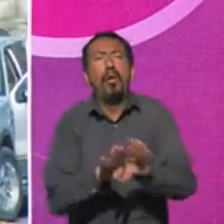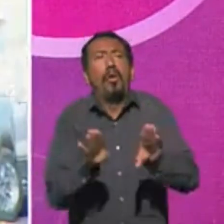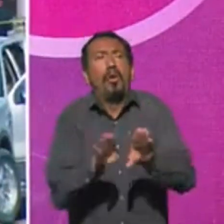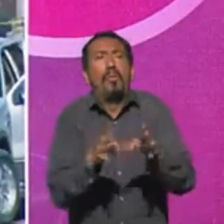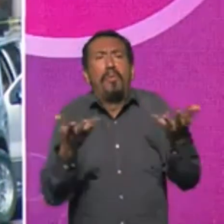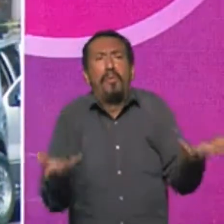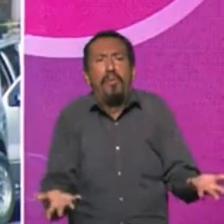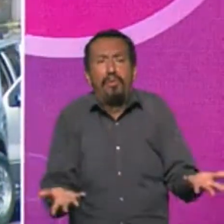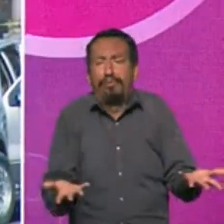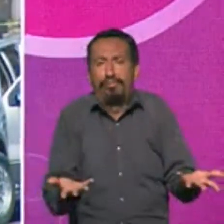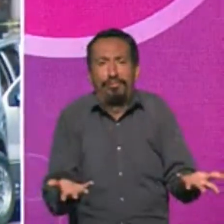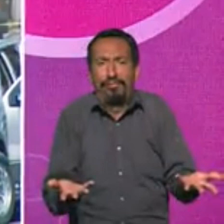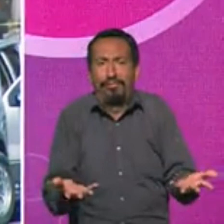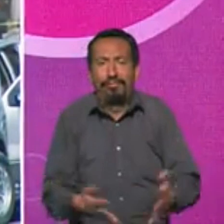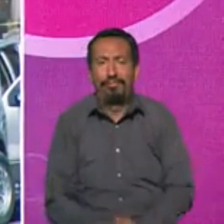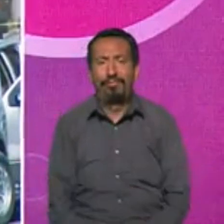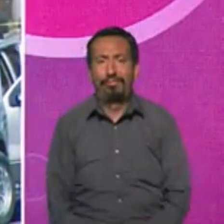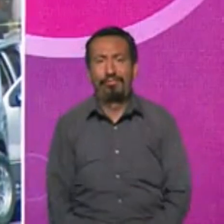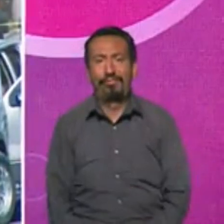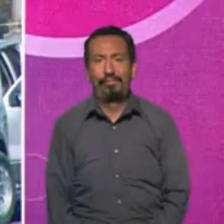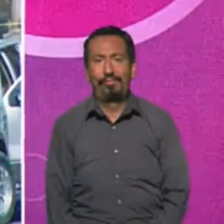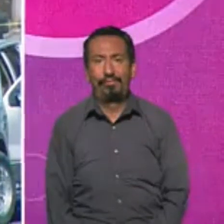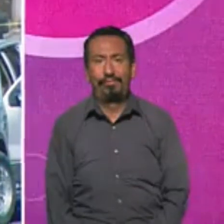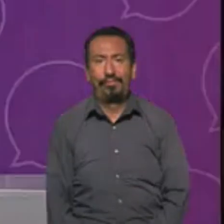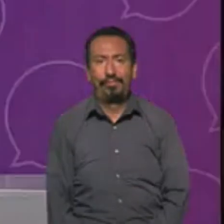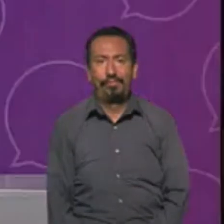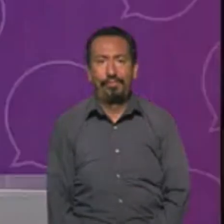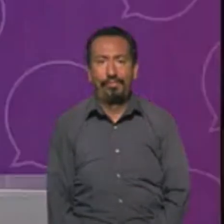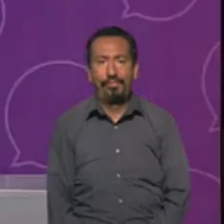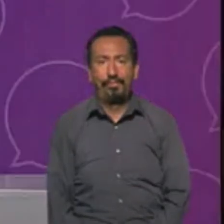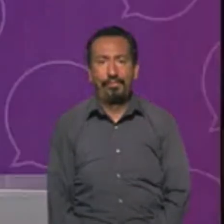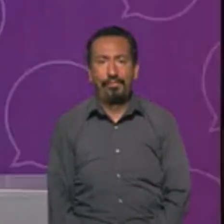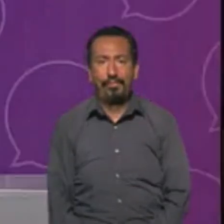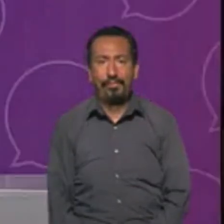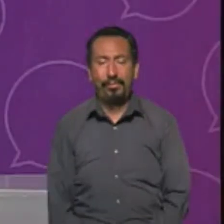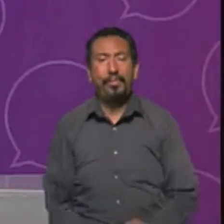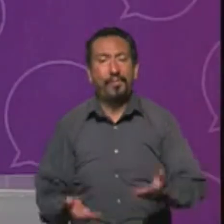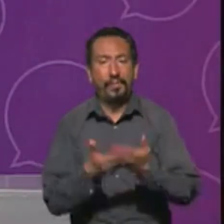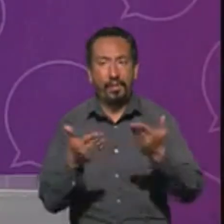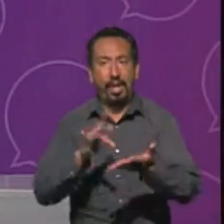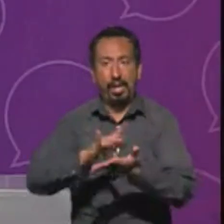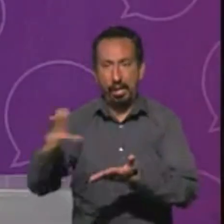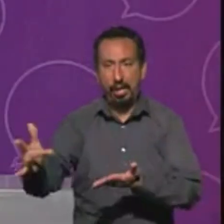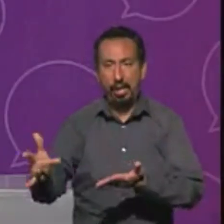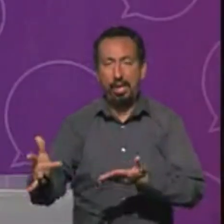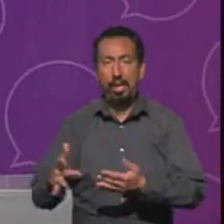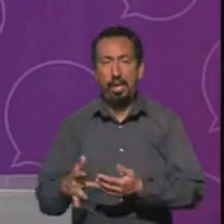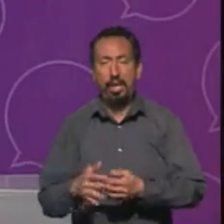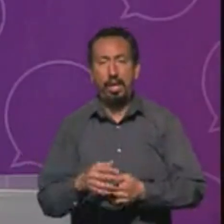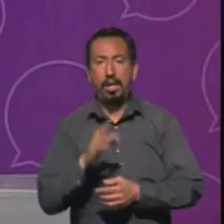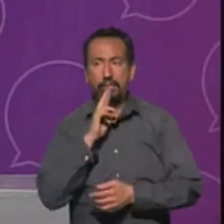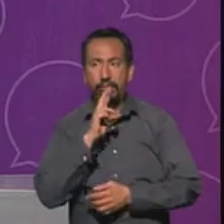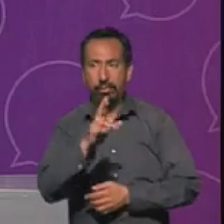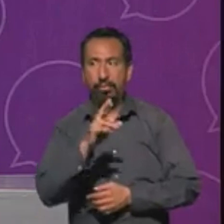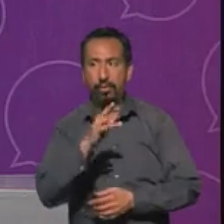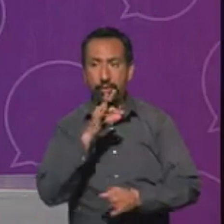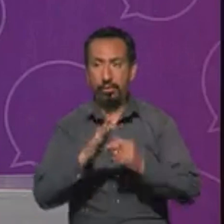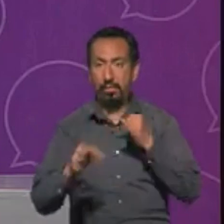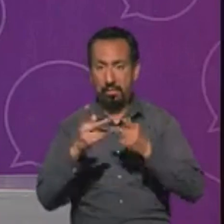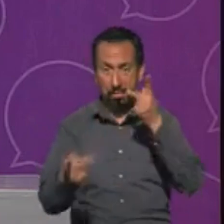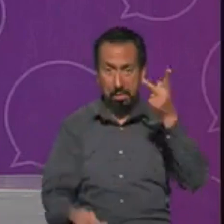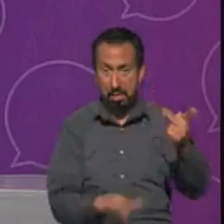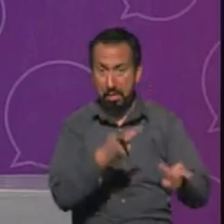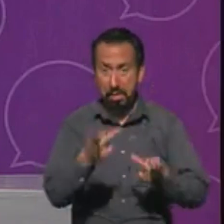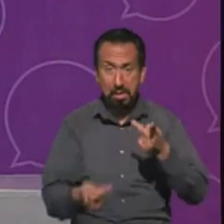tenga paz Gracias candidato escuchamos ahora la respuesta a esta última pregunta de este primer